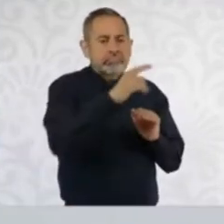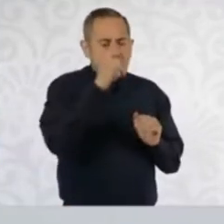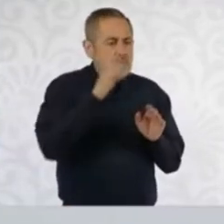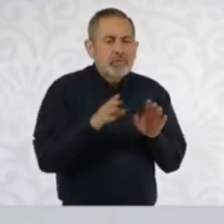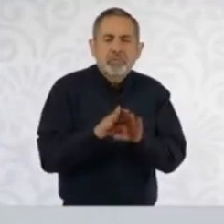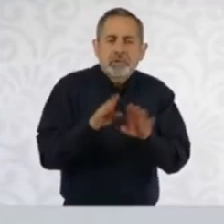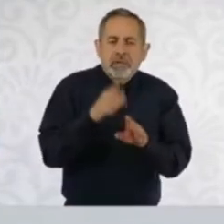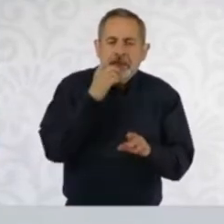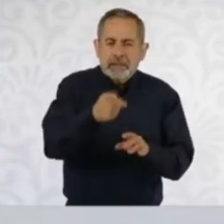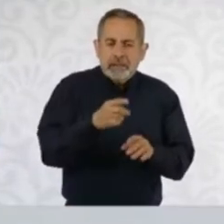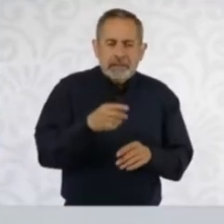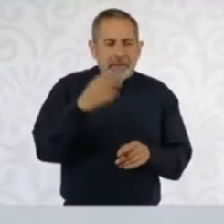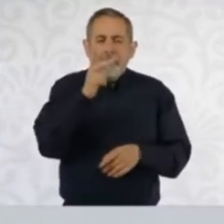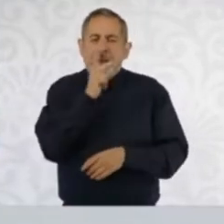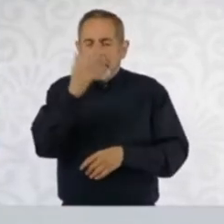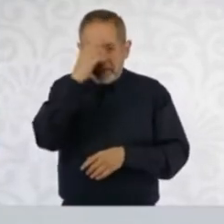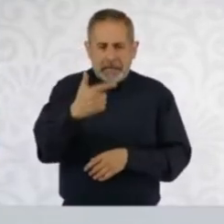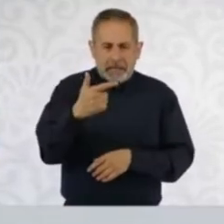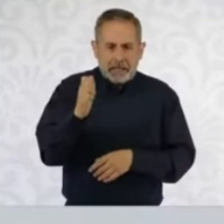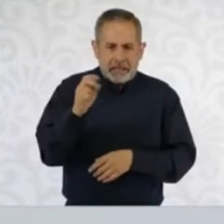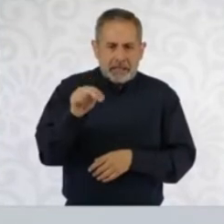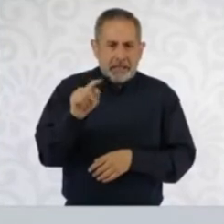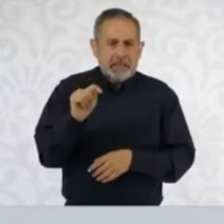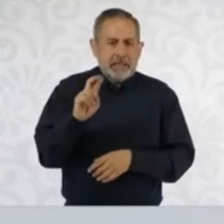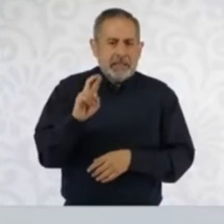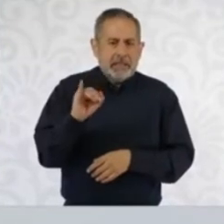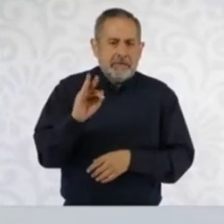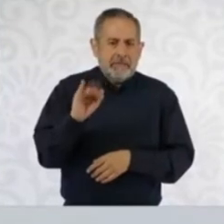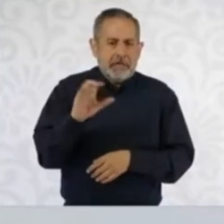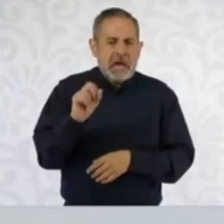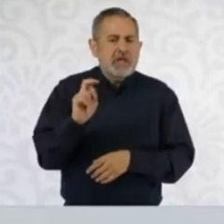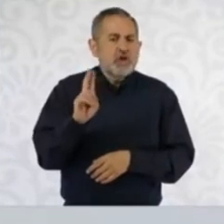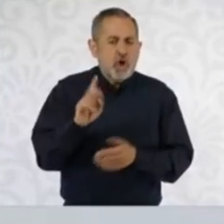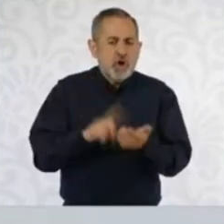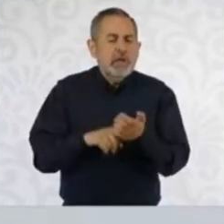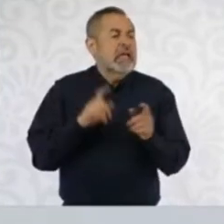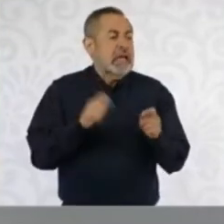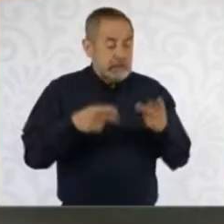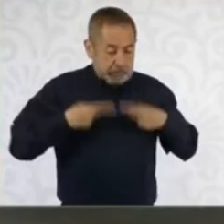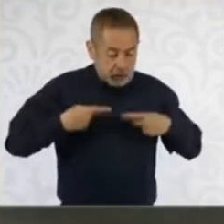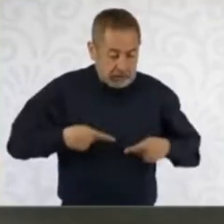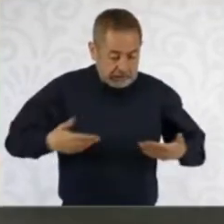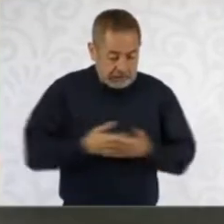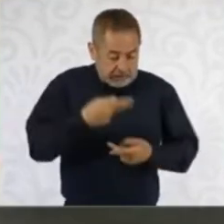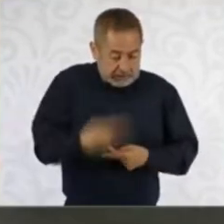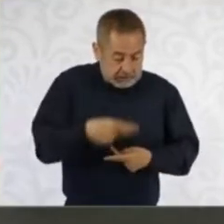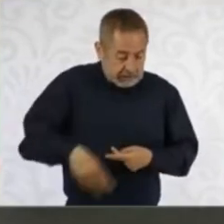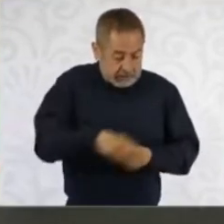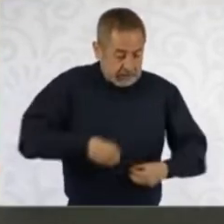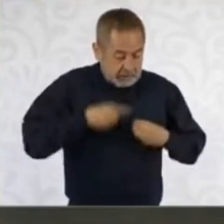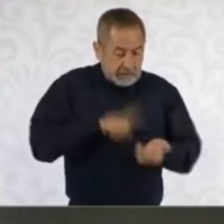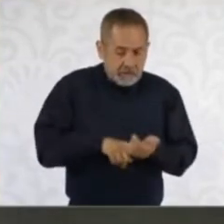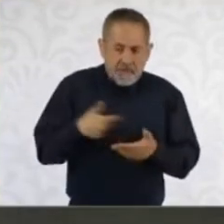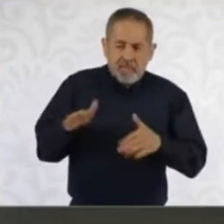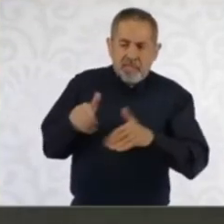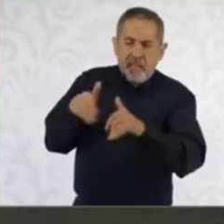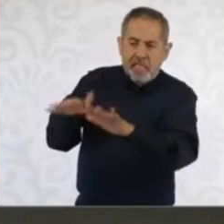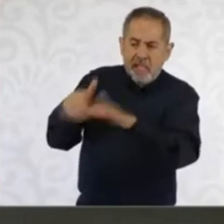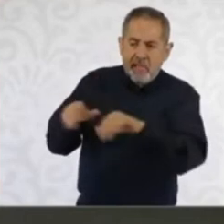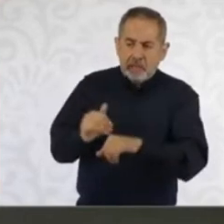proceso que se llama de gentrificación, que es decir, que se expulsa a los habitantes